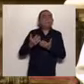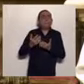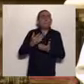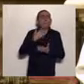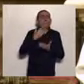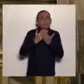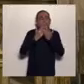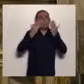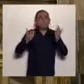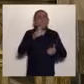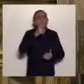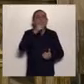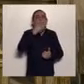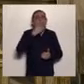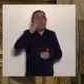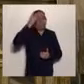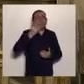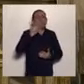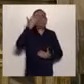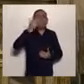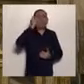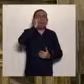Palabra de Dios.